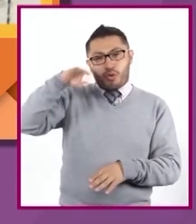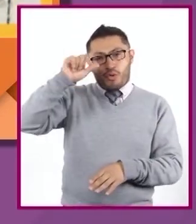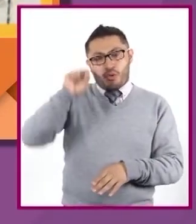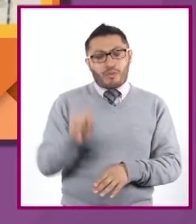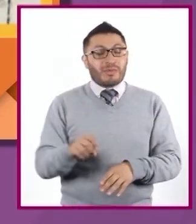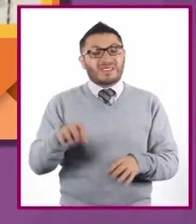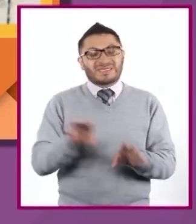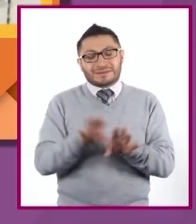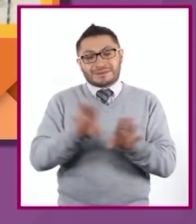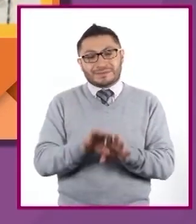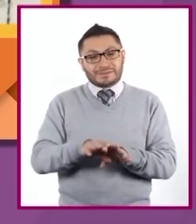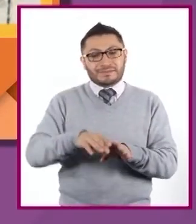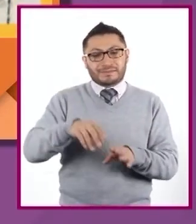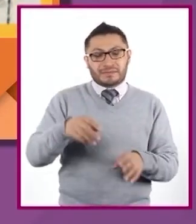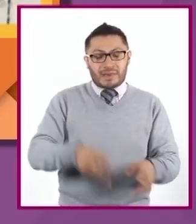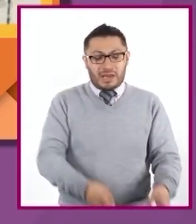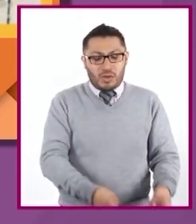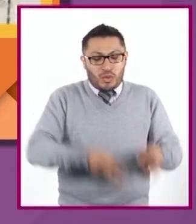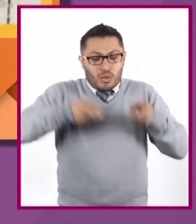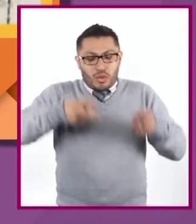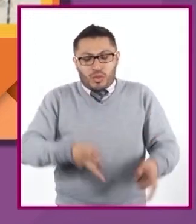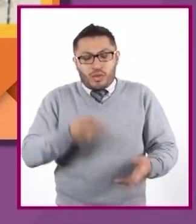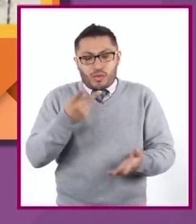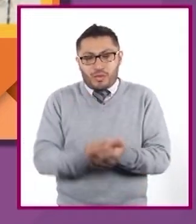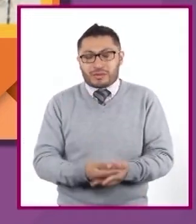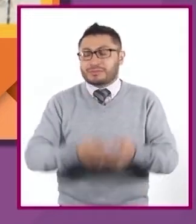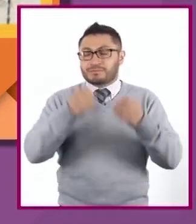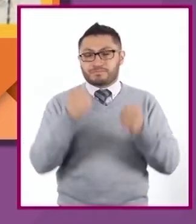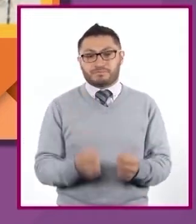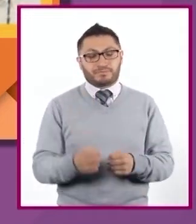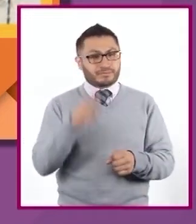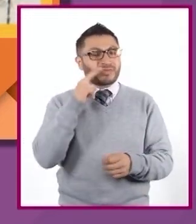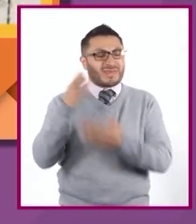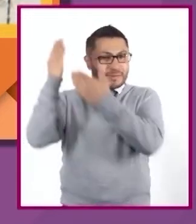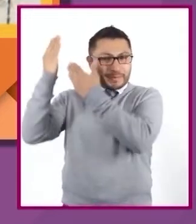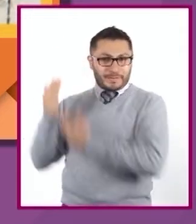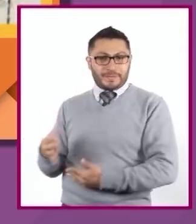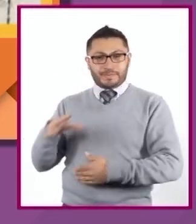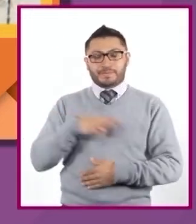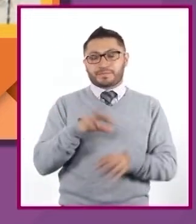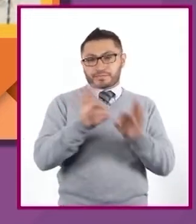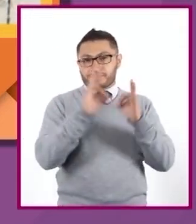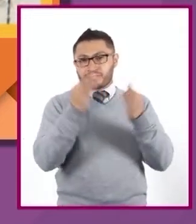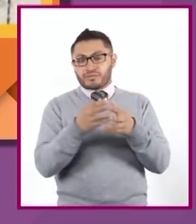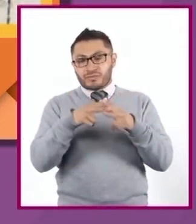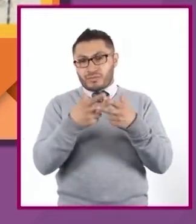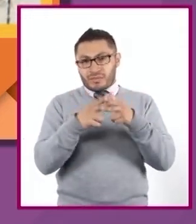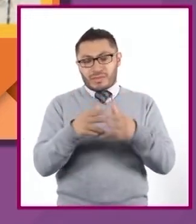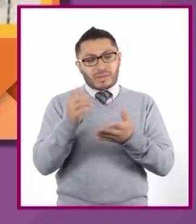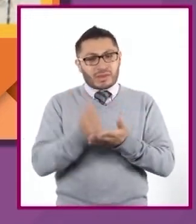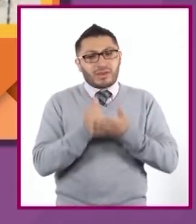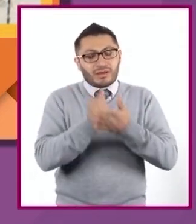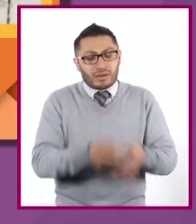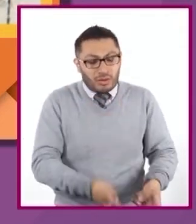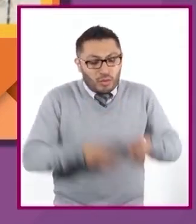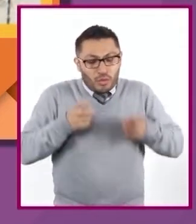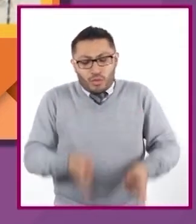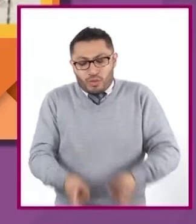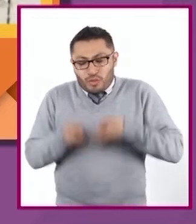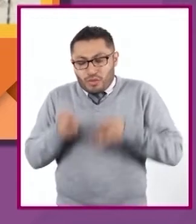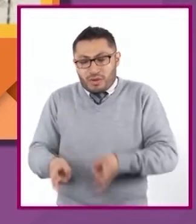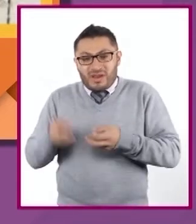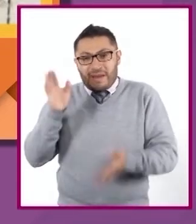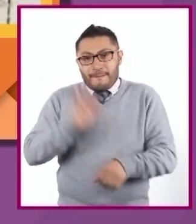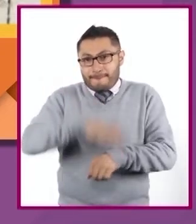malacates para asegurar la extracción. Como pueden ver en la imagen, estos dispositivos permitían extraer una mayor cantidad